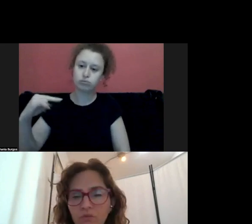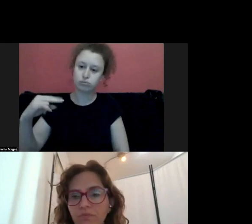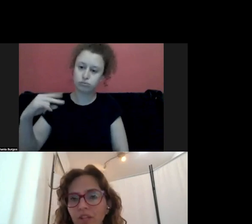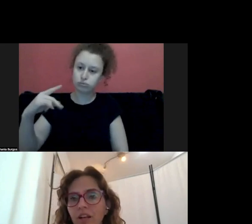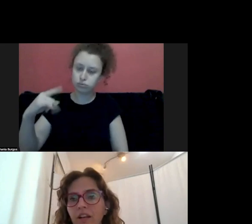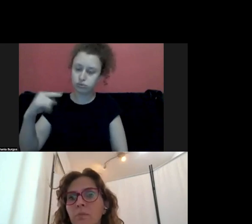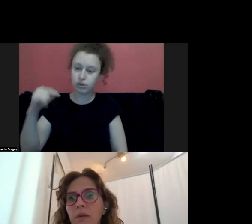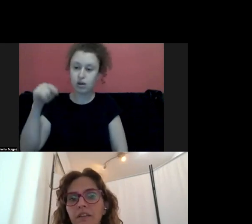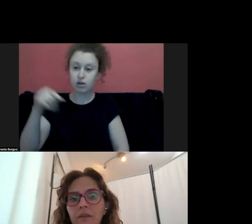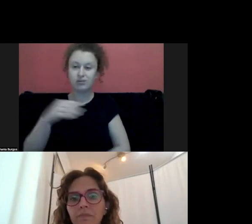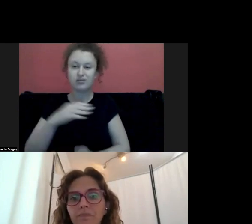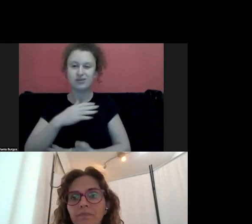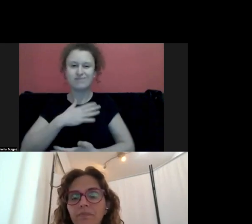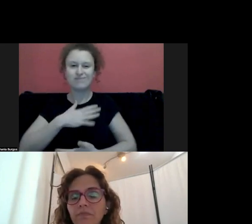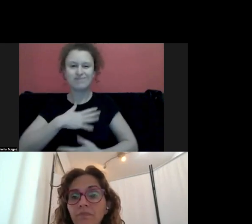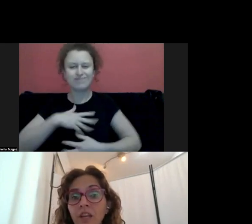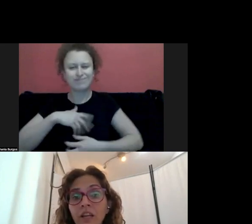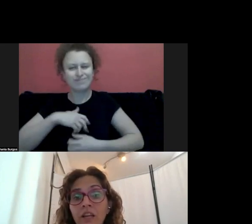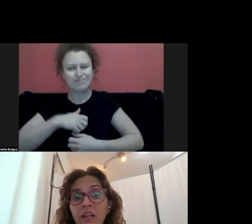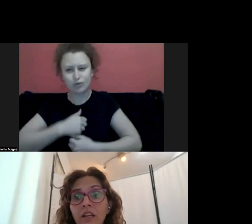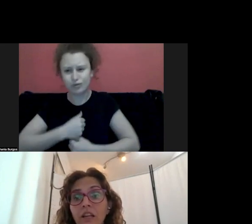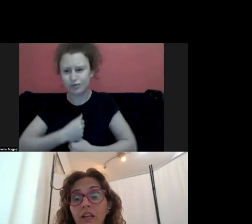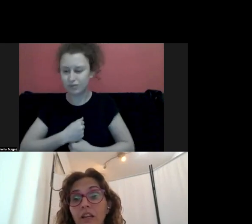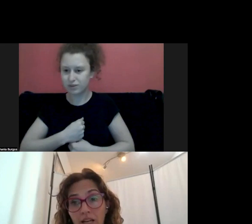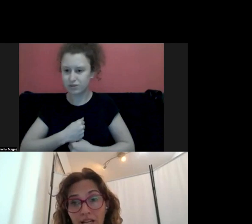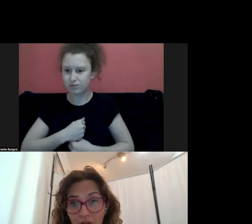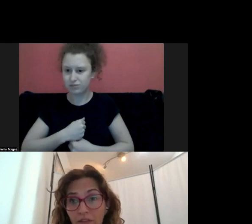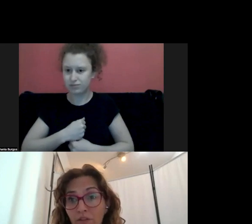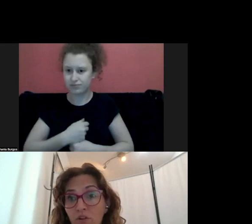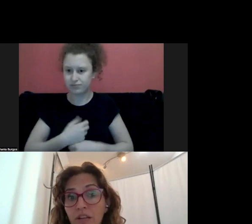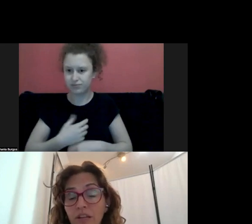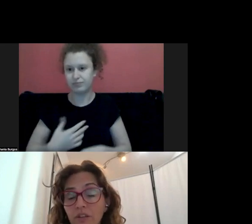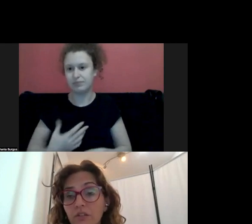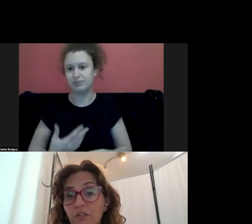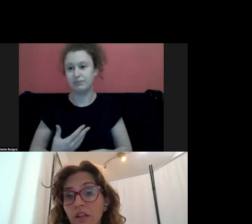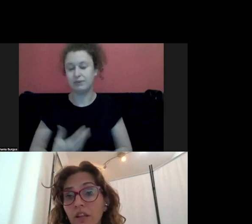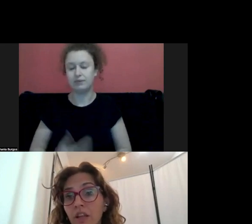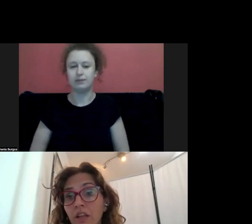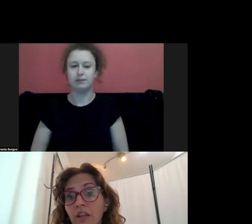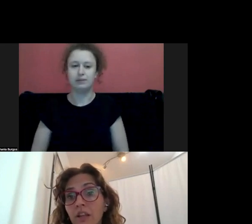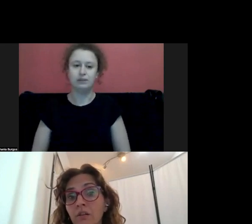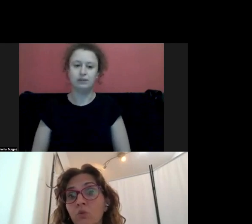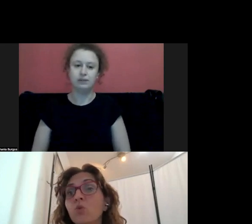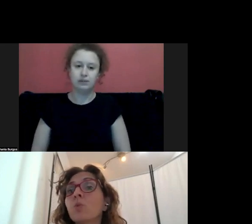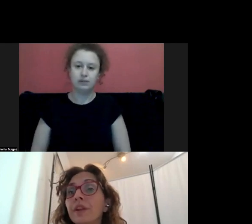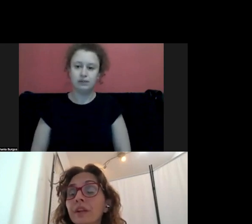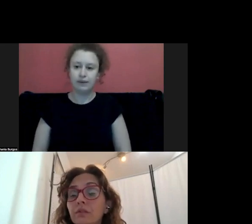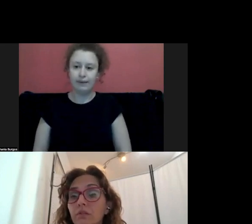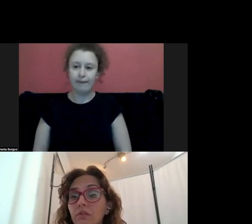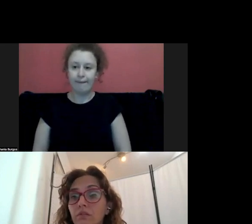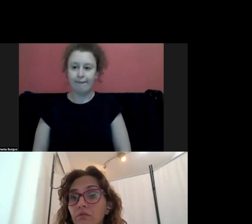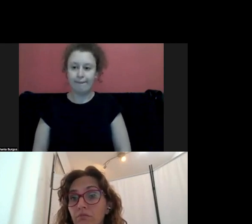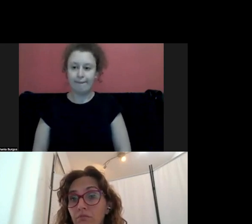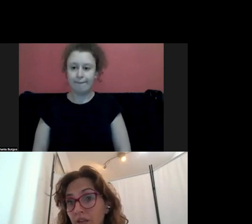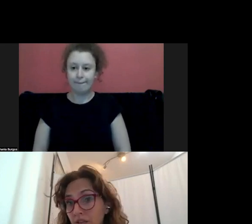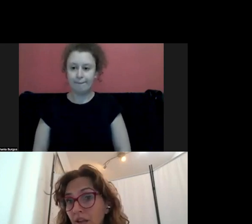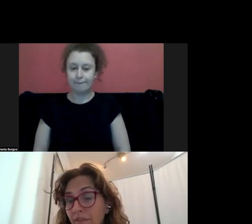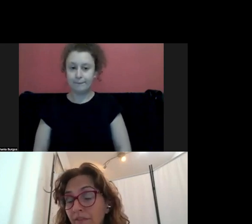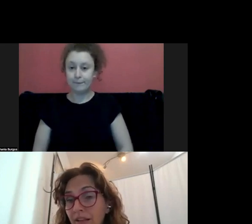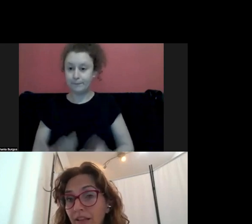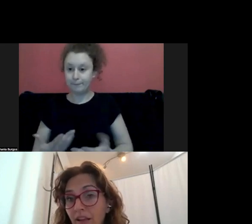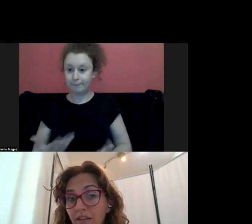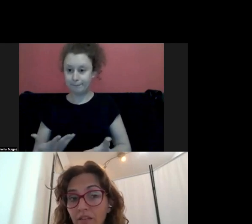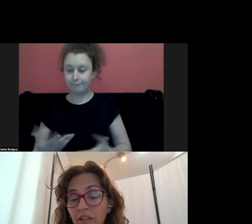vivimos realmente. Las asociaciones cubren